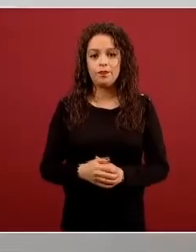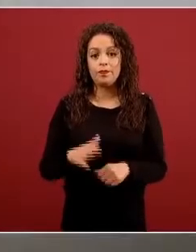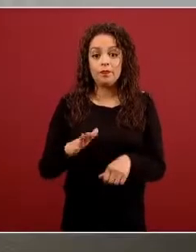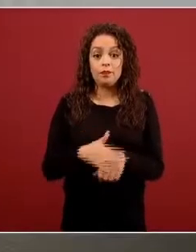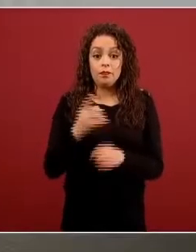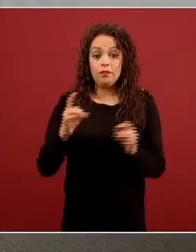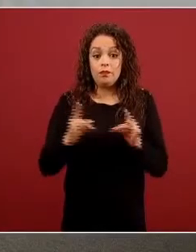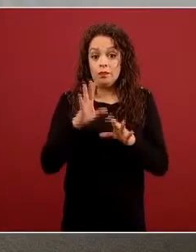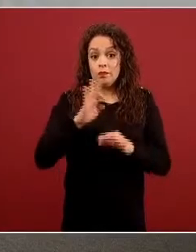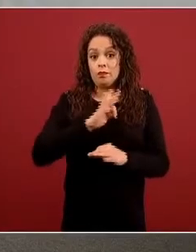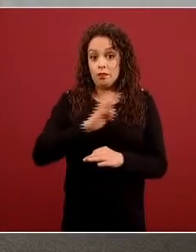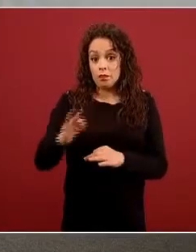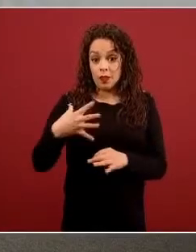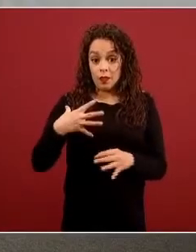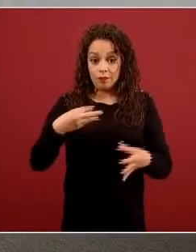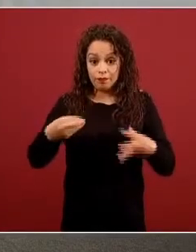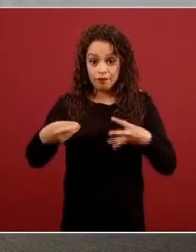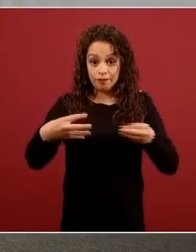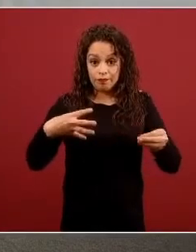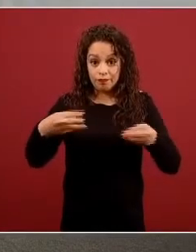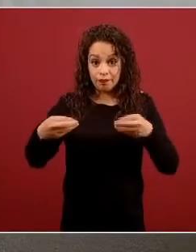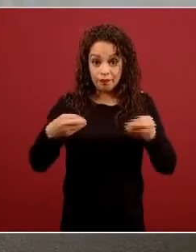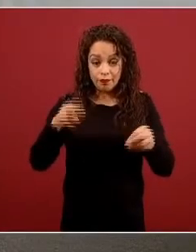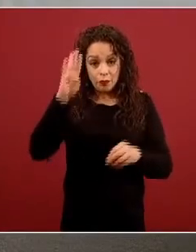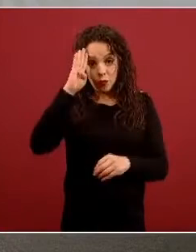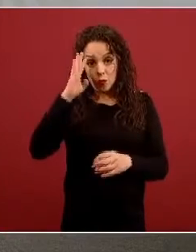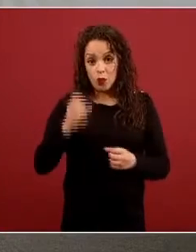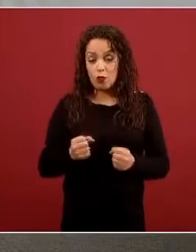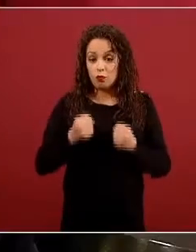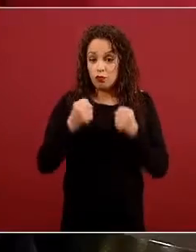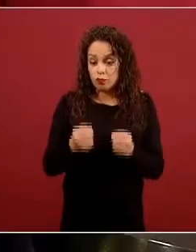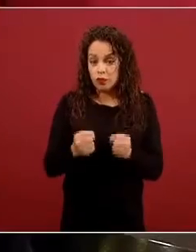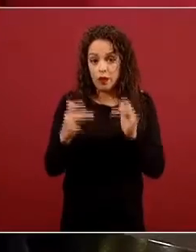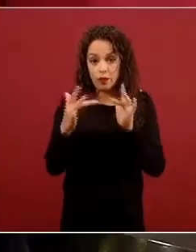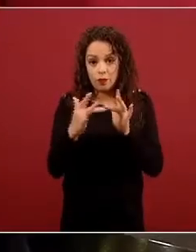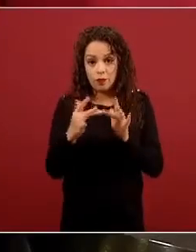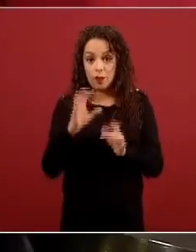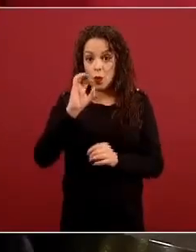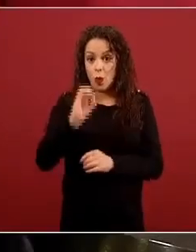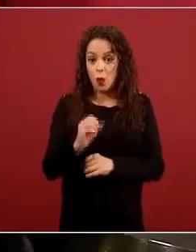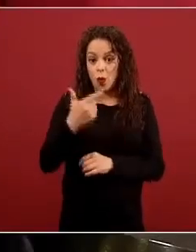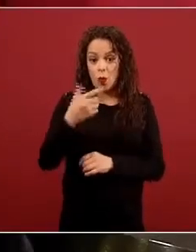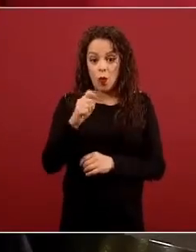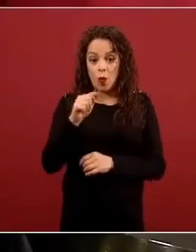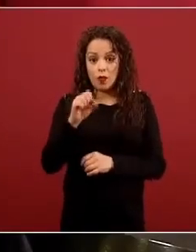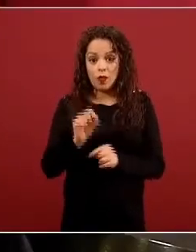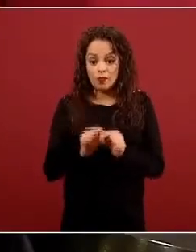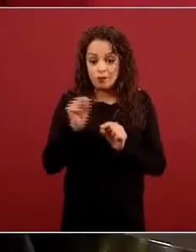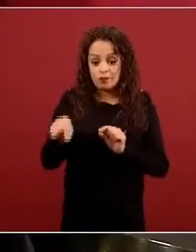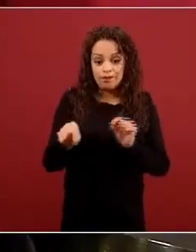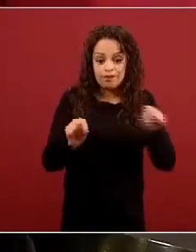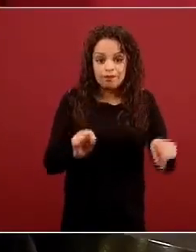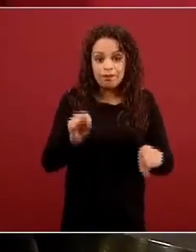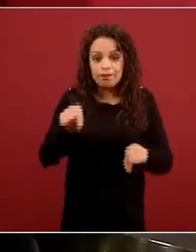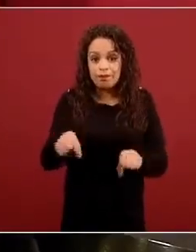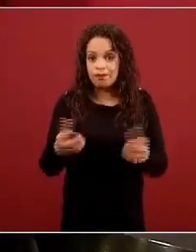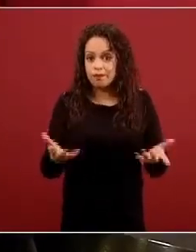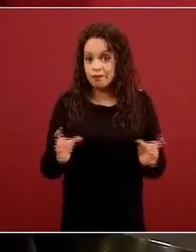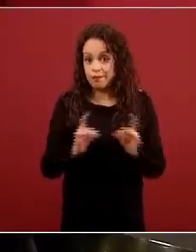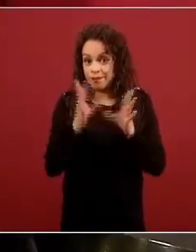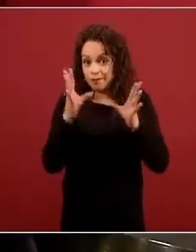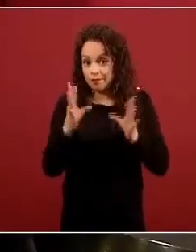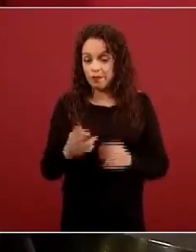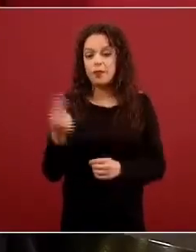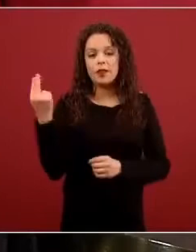potencialmente por contacto y por gotas, por estas salpicaduras que pudiesen ocurrir, es higiene